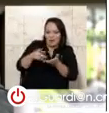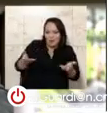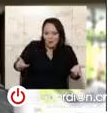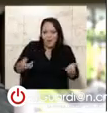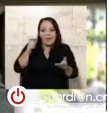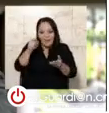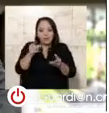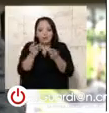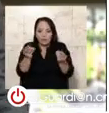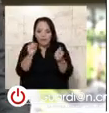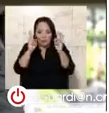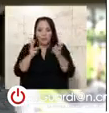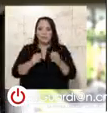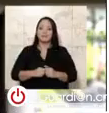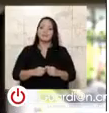estamos resolviendo.